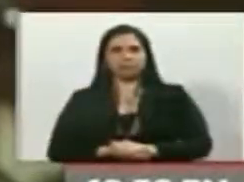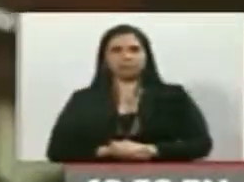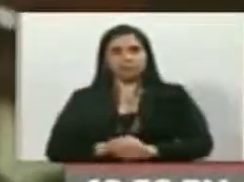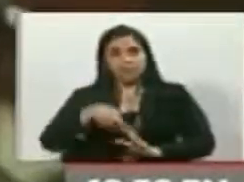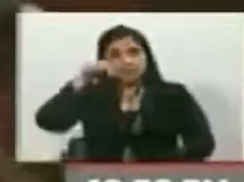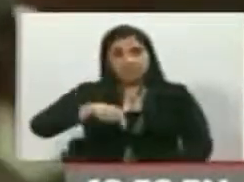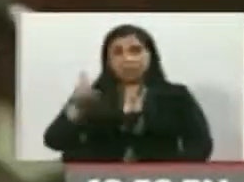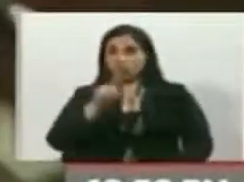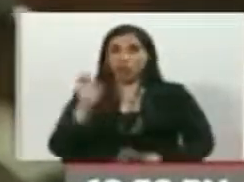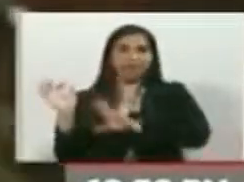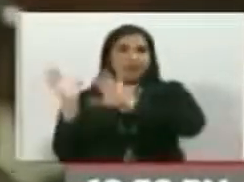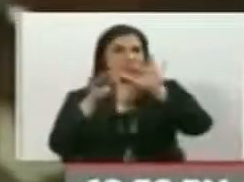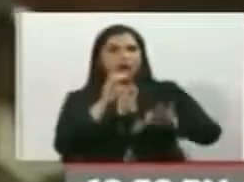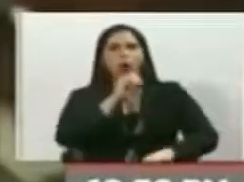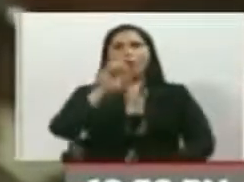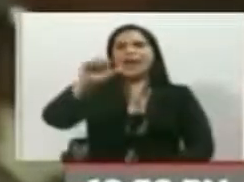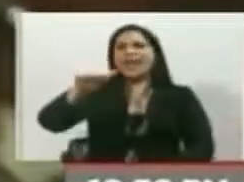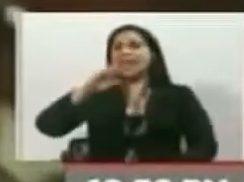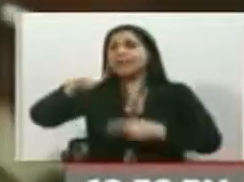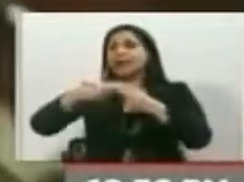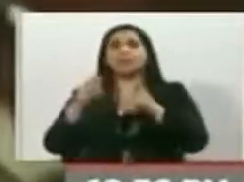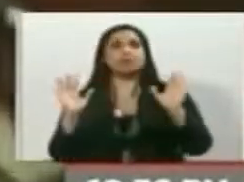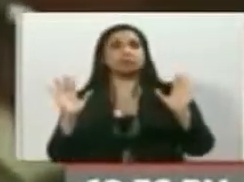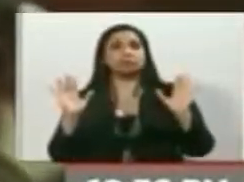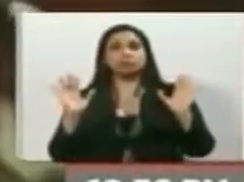no vendrá OEA ni nadie.